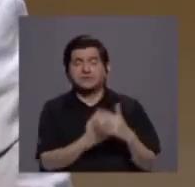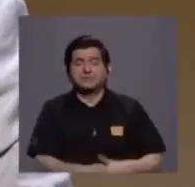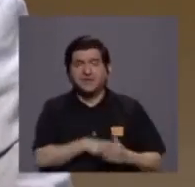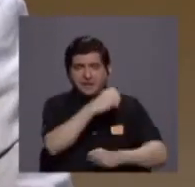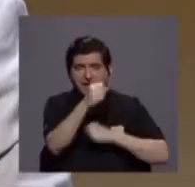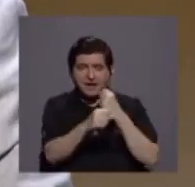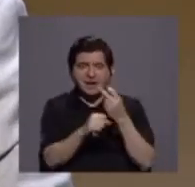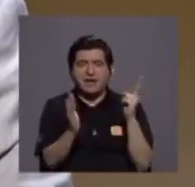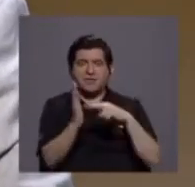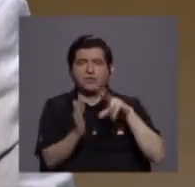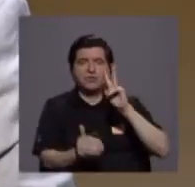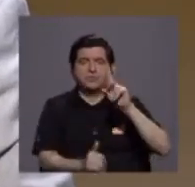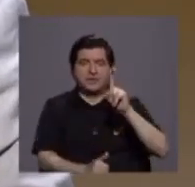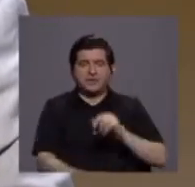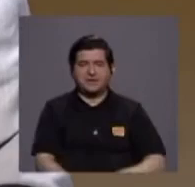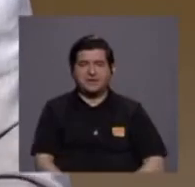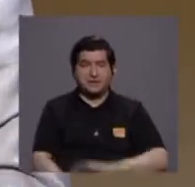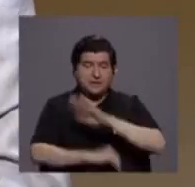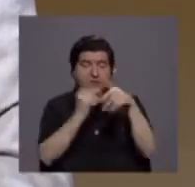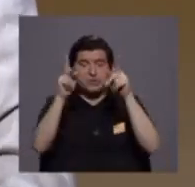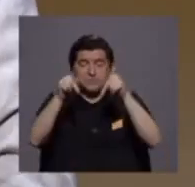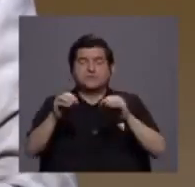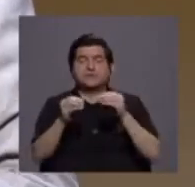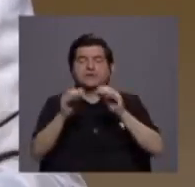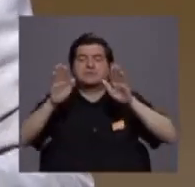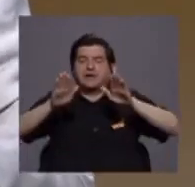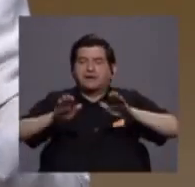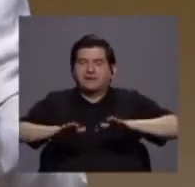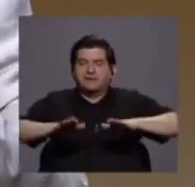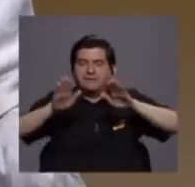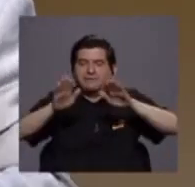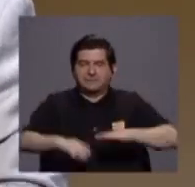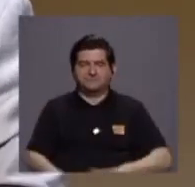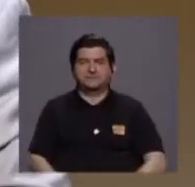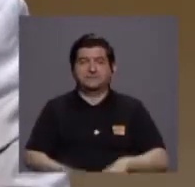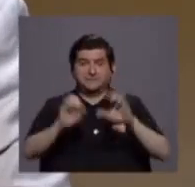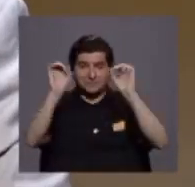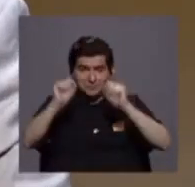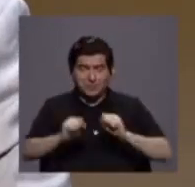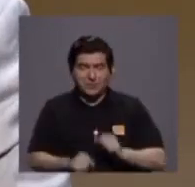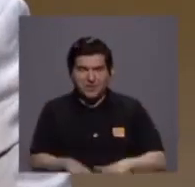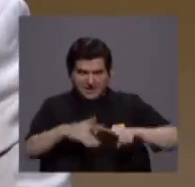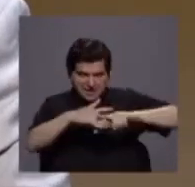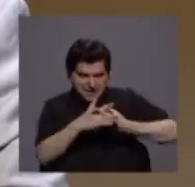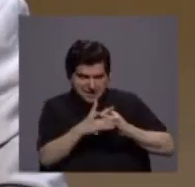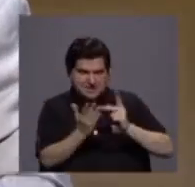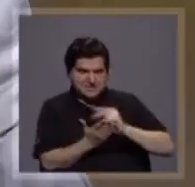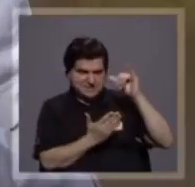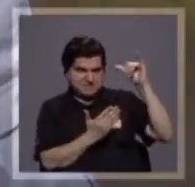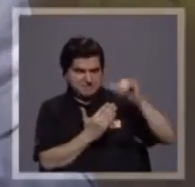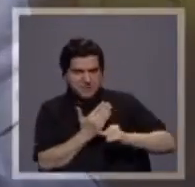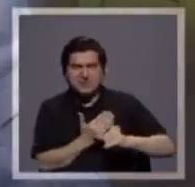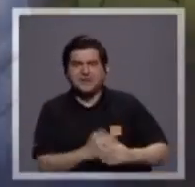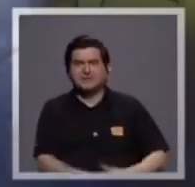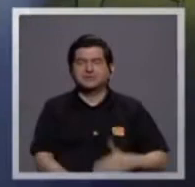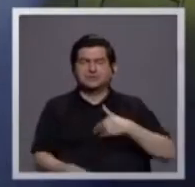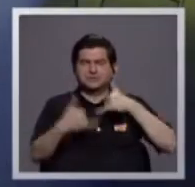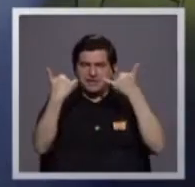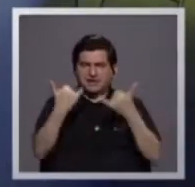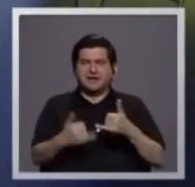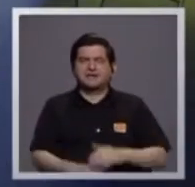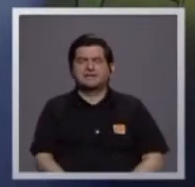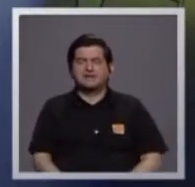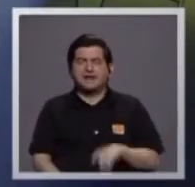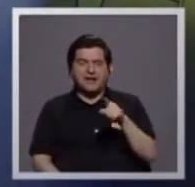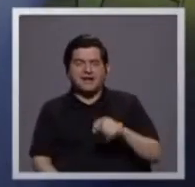año 2021, que venga todo el mundo más descansado para poder echar a andar varios proyectos que tienen ya las velas que se